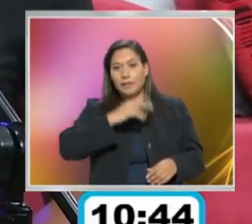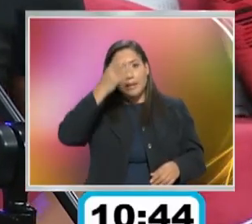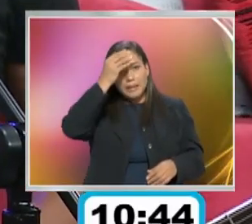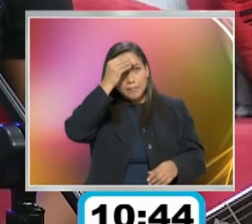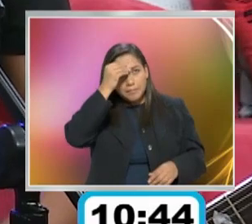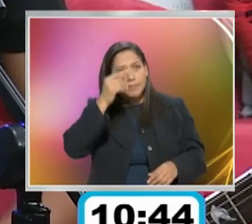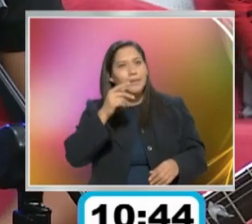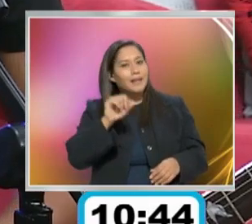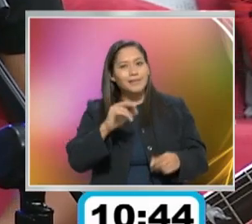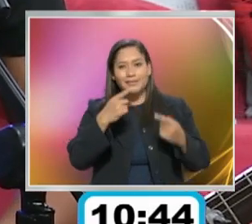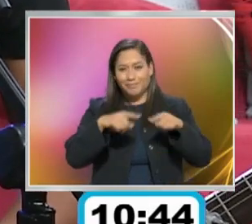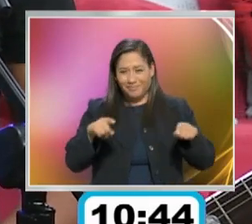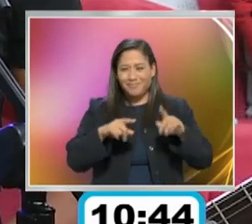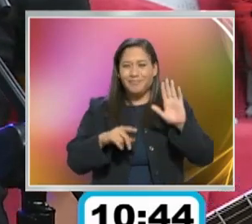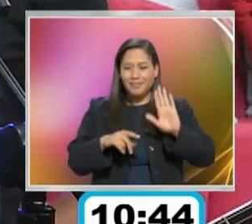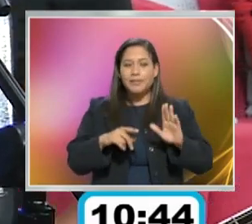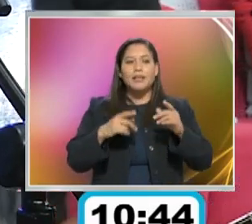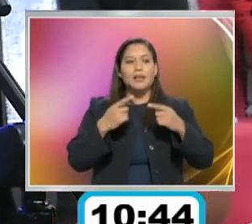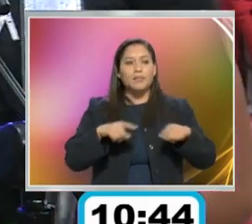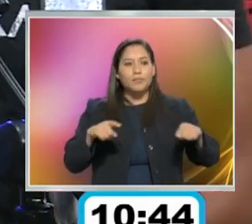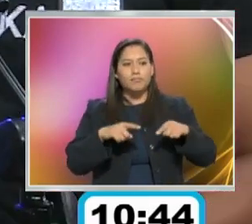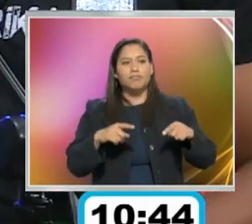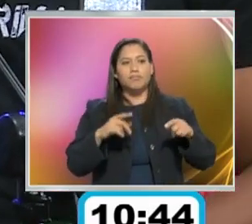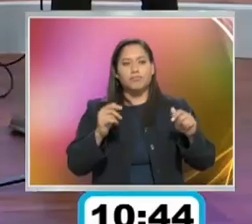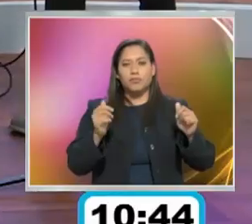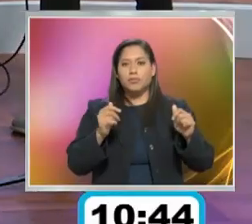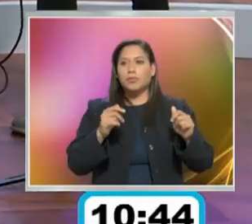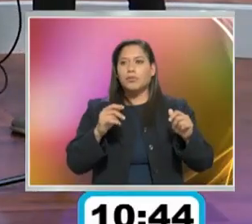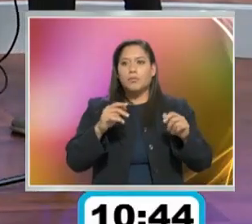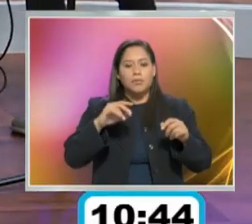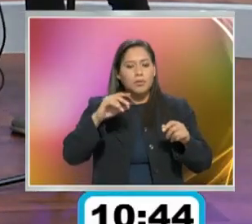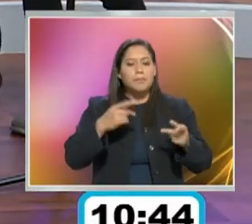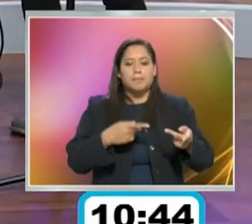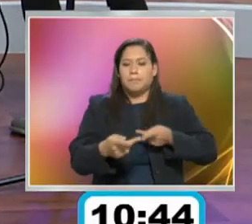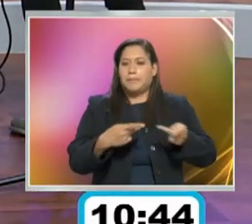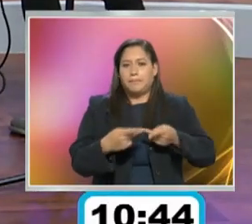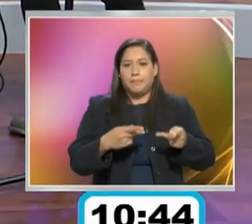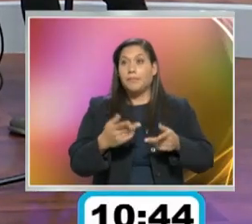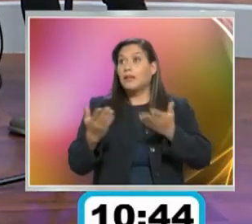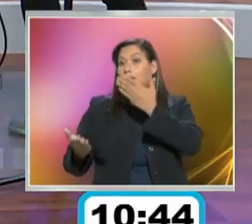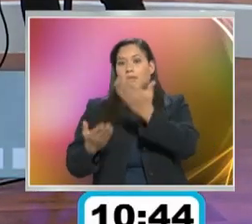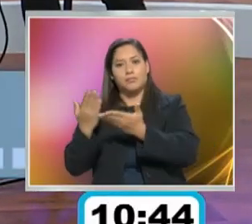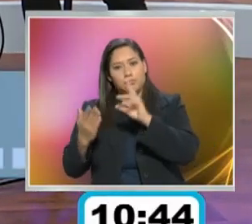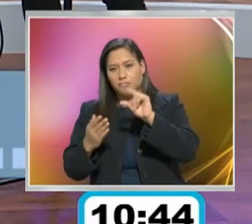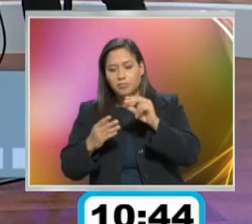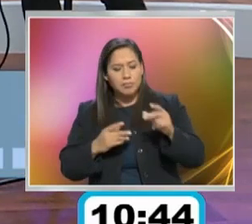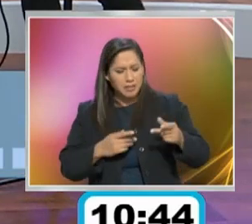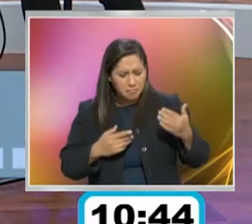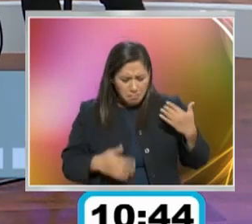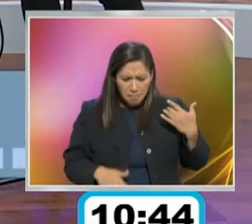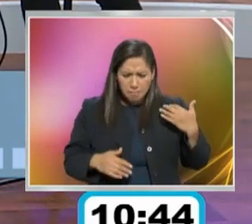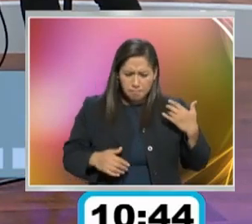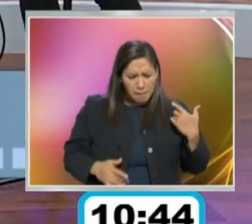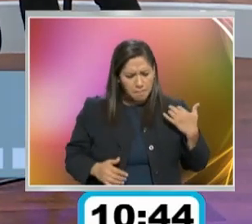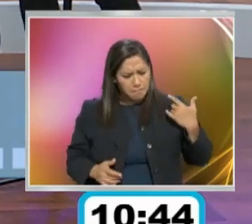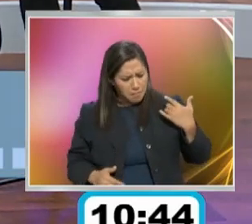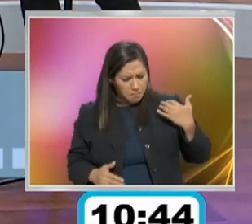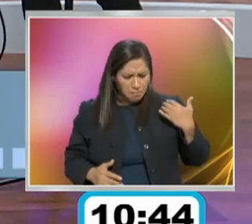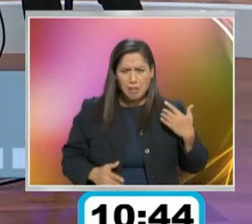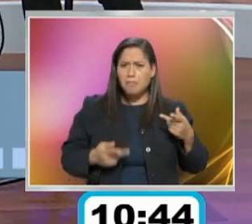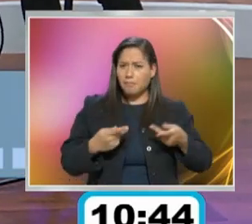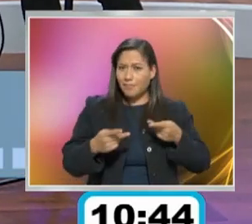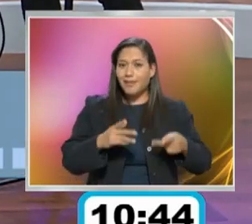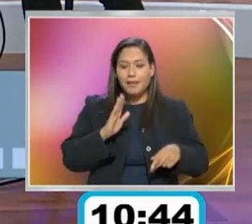música. Realmente somos músicos líricos, todo lo aprendimos de forma práctica. Y pues de esa manera creo que hacemos las cosas más de